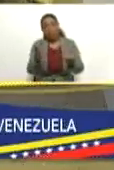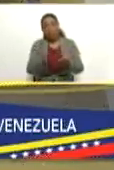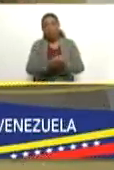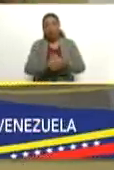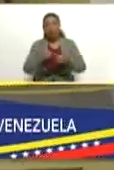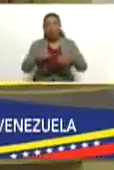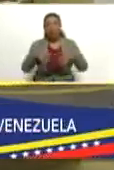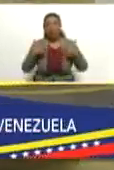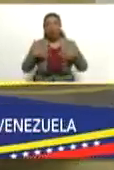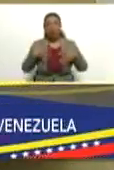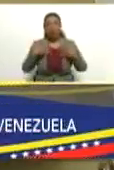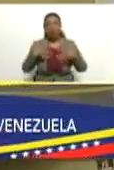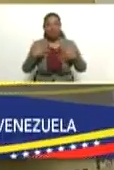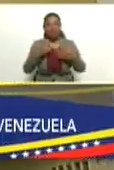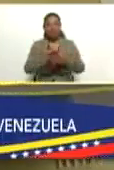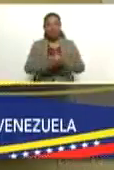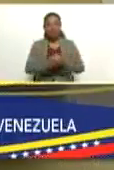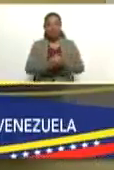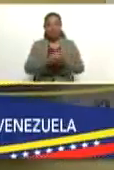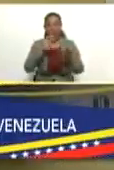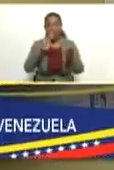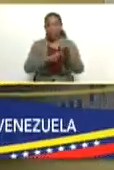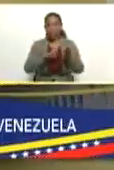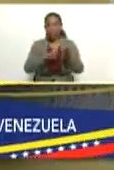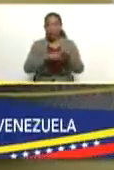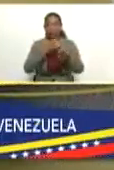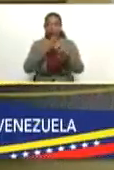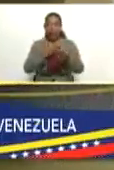alegría. Entonces, bueno, de verdad que gracias